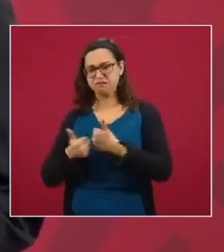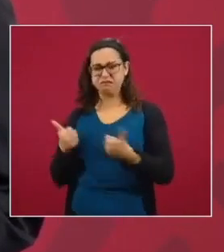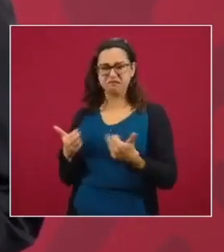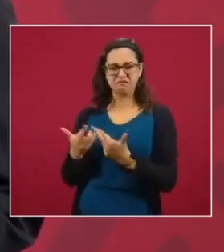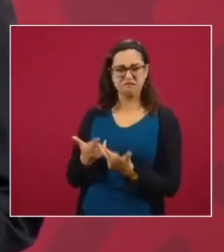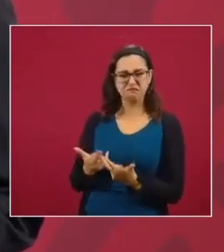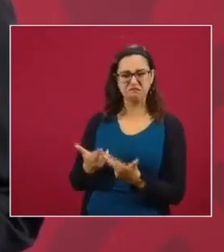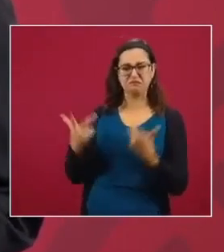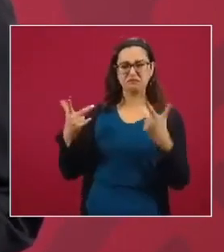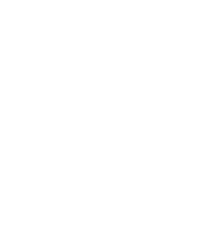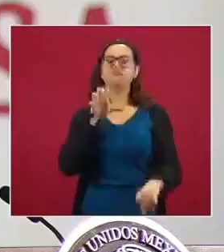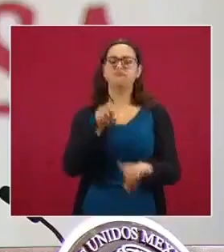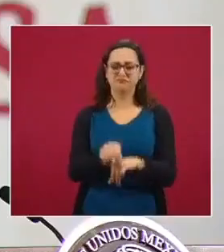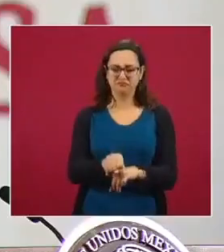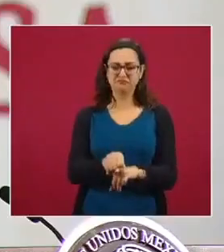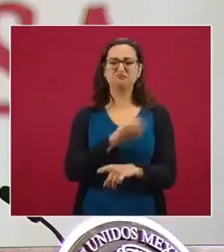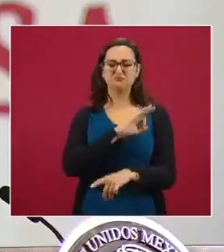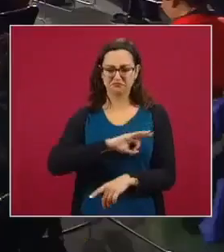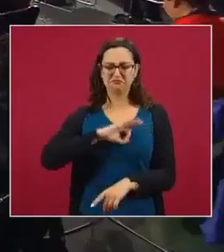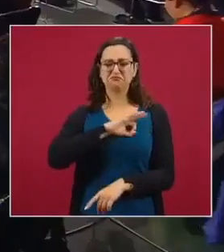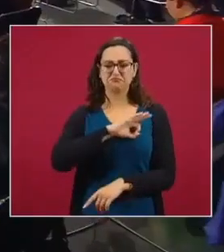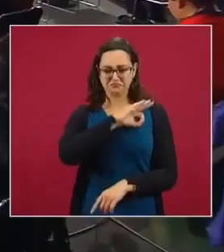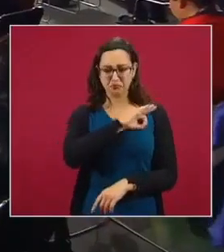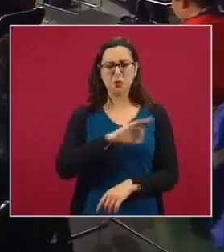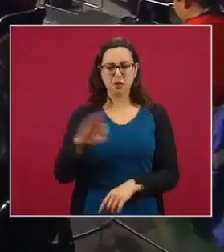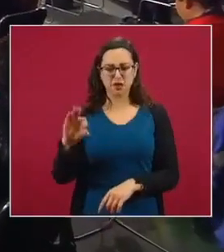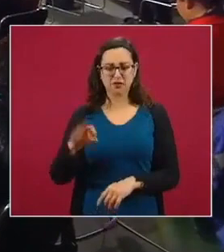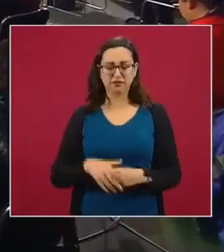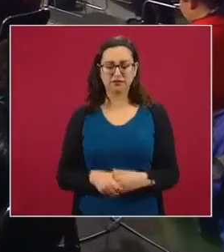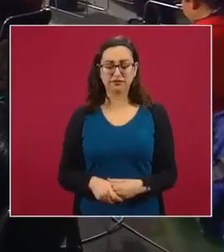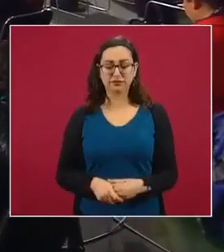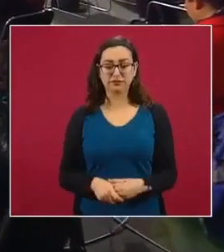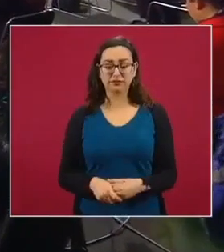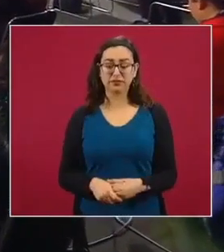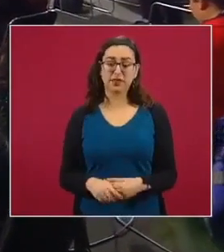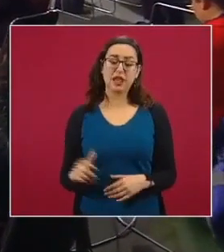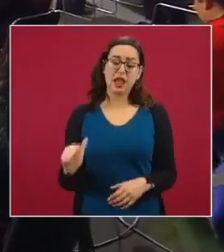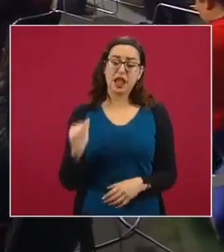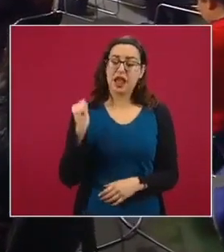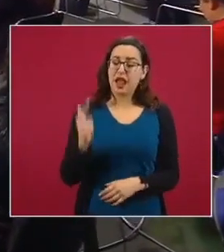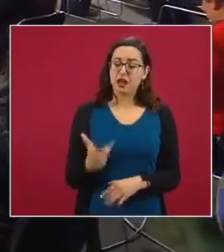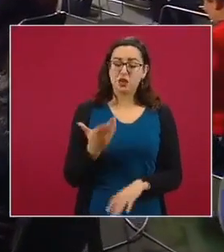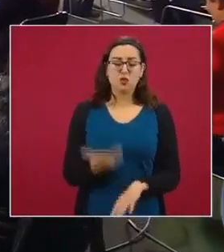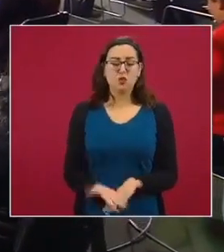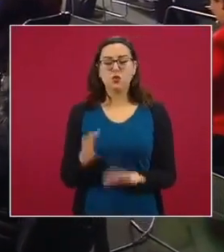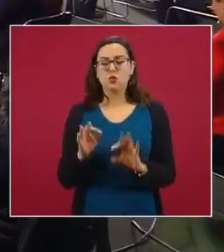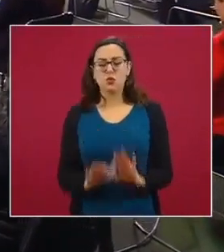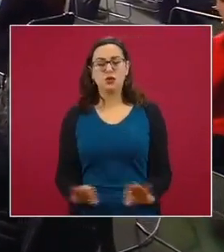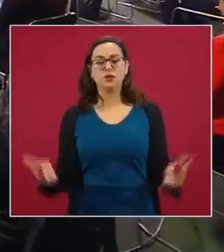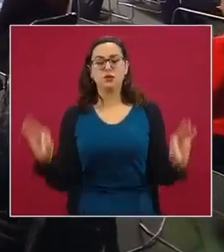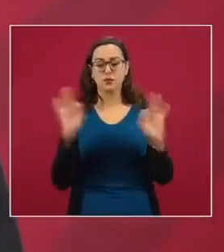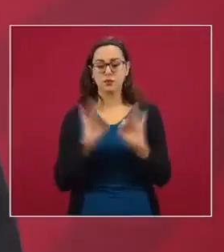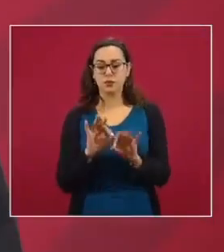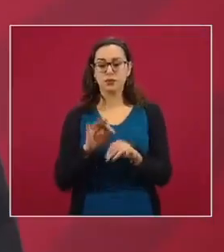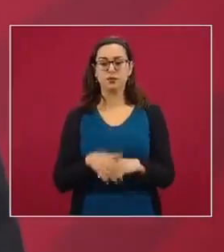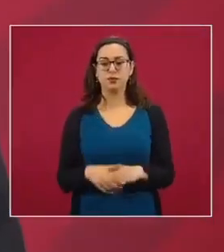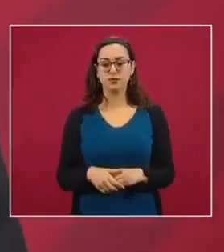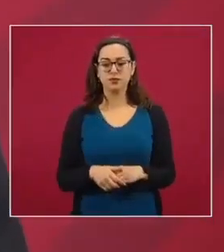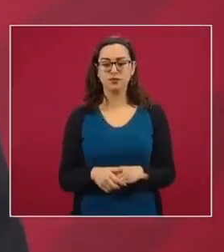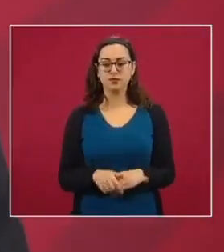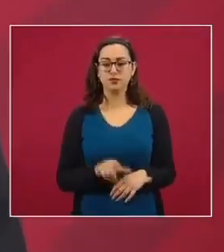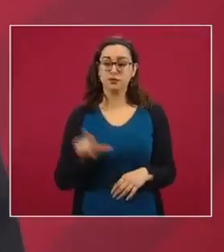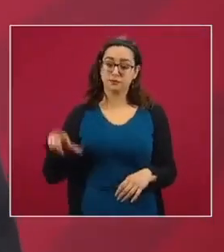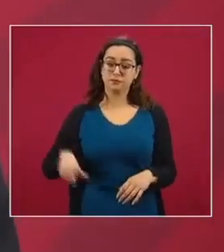mucha pérdida de valores. Y una cosa que es muy importante y que hace distinto a